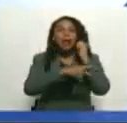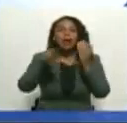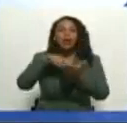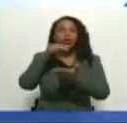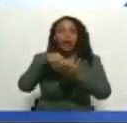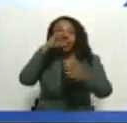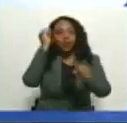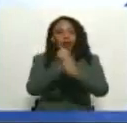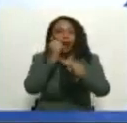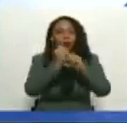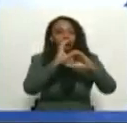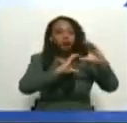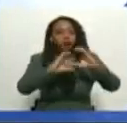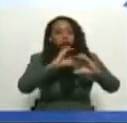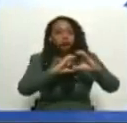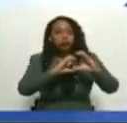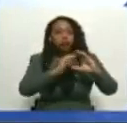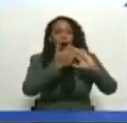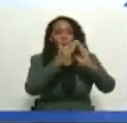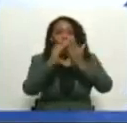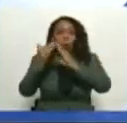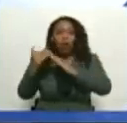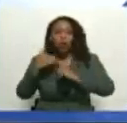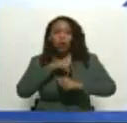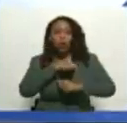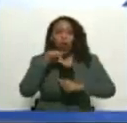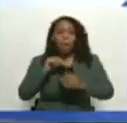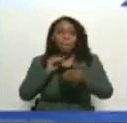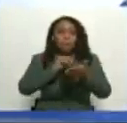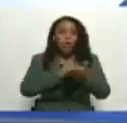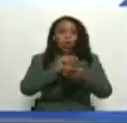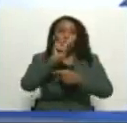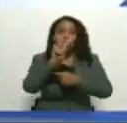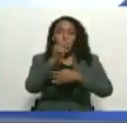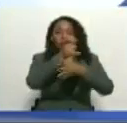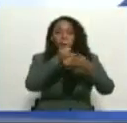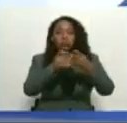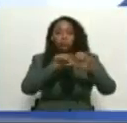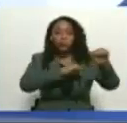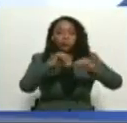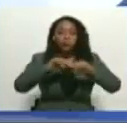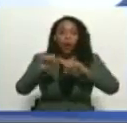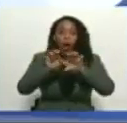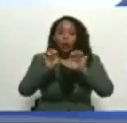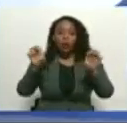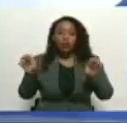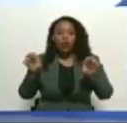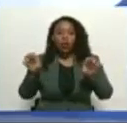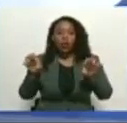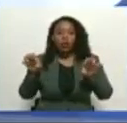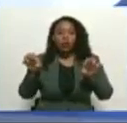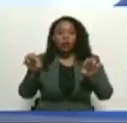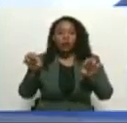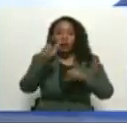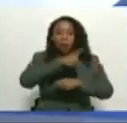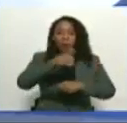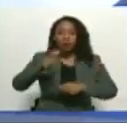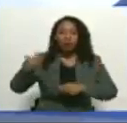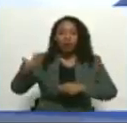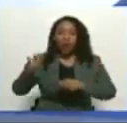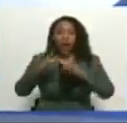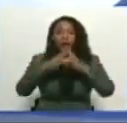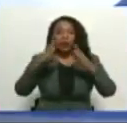trabajo científico, y en las comunidades estamos estableciendo dos líneas de acción. La educación rural a todos